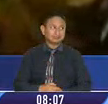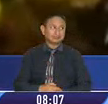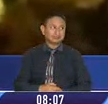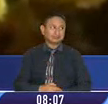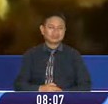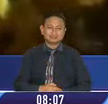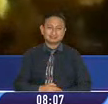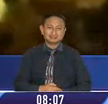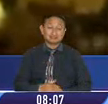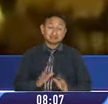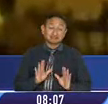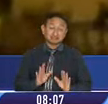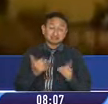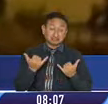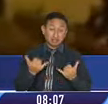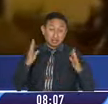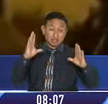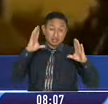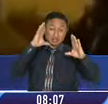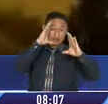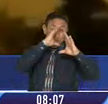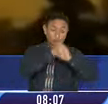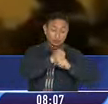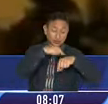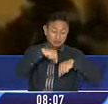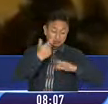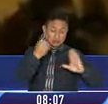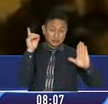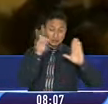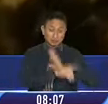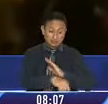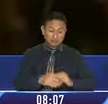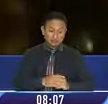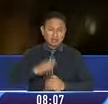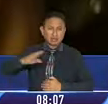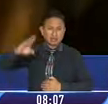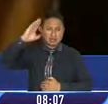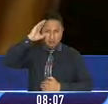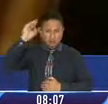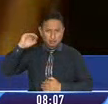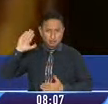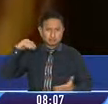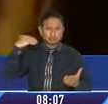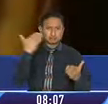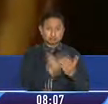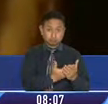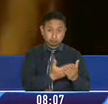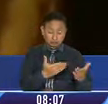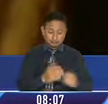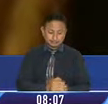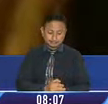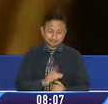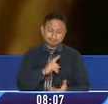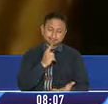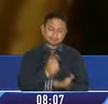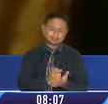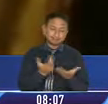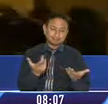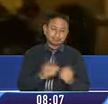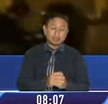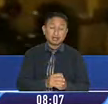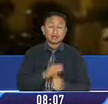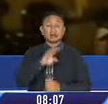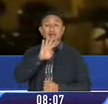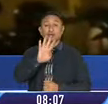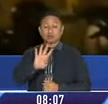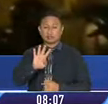Extraoficialmente se conoce que ya al caer la noche, tras esta denuncia ciudadana, comandantes policiales acudieron al lugar y en efecto habrían encontrado